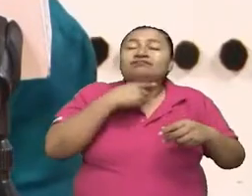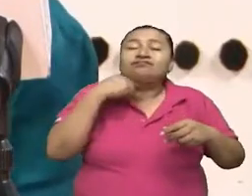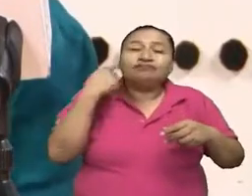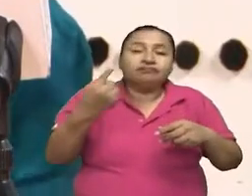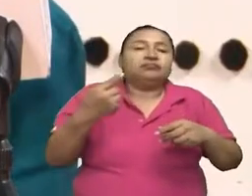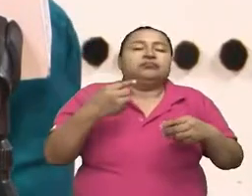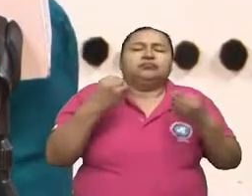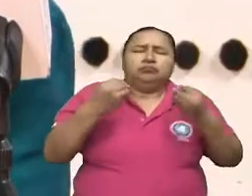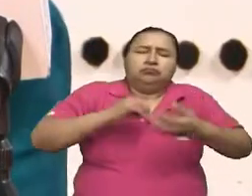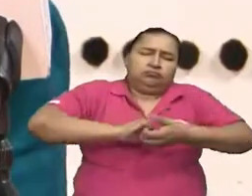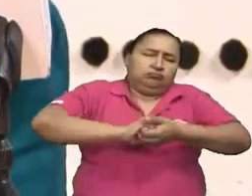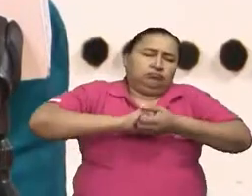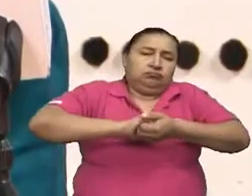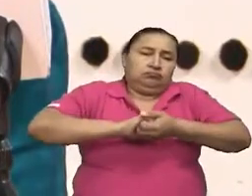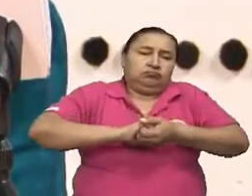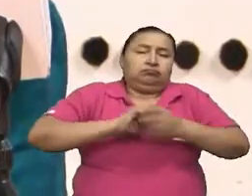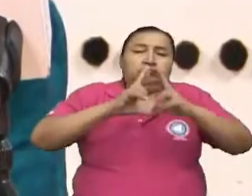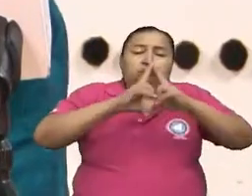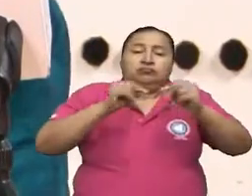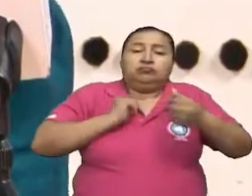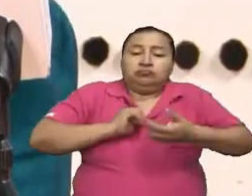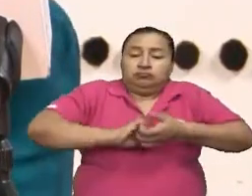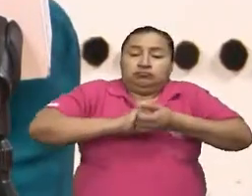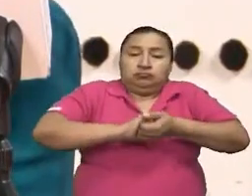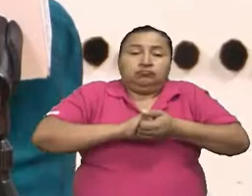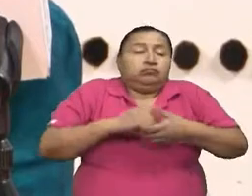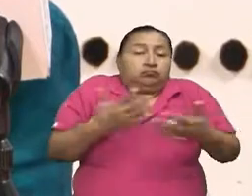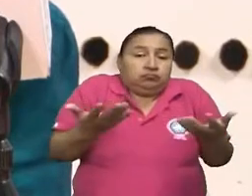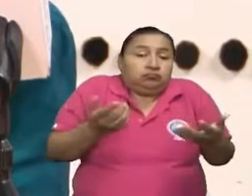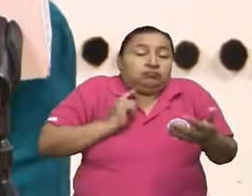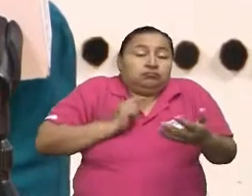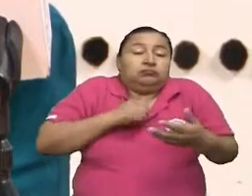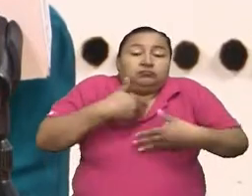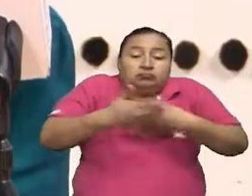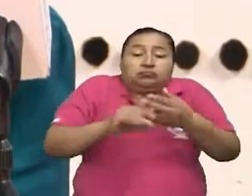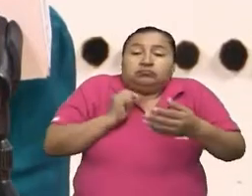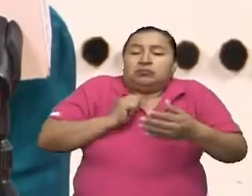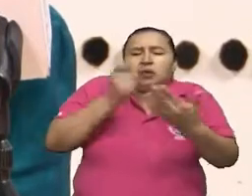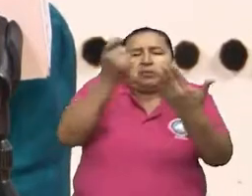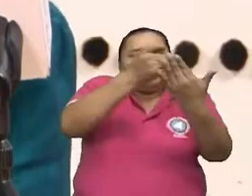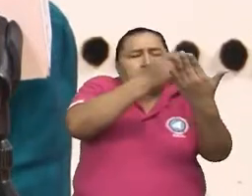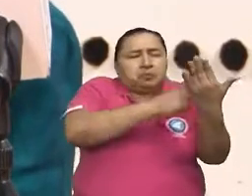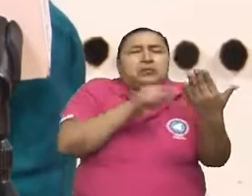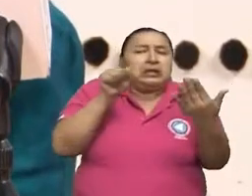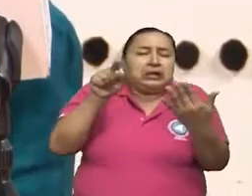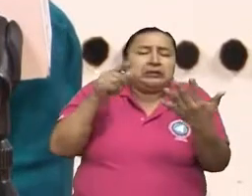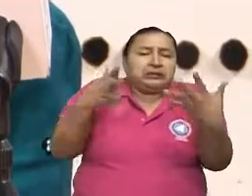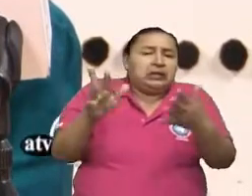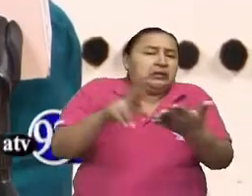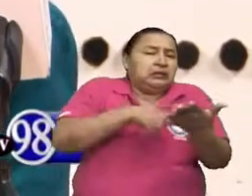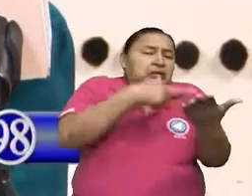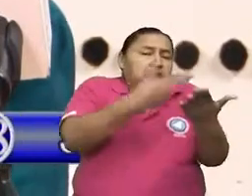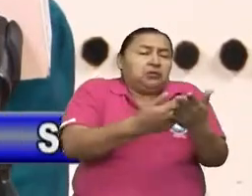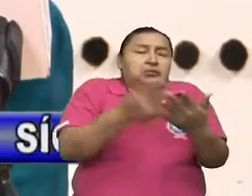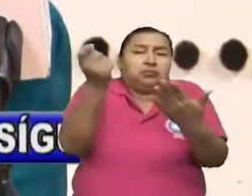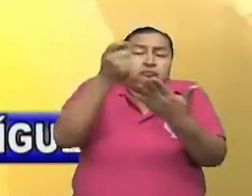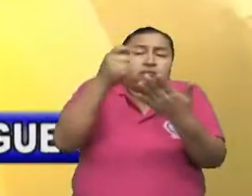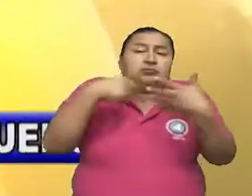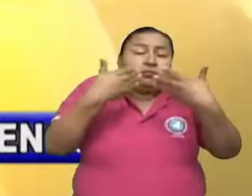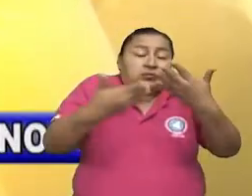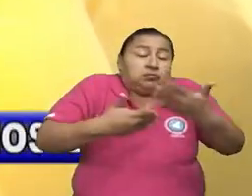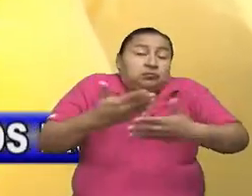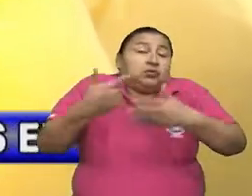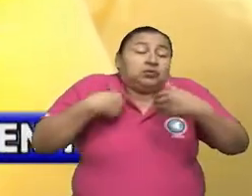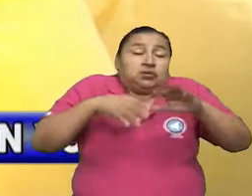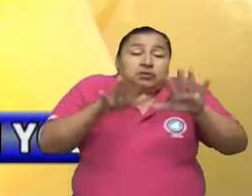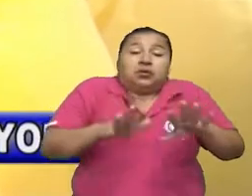fue muy amigo de Nicaragua. Aquí inclusive hay unas pinturas que él regaló, que él pintó mientras estuvo